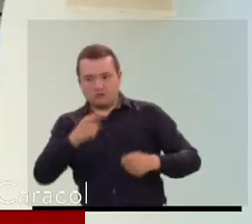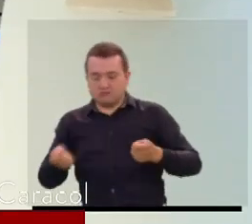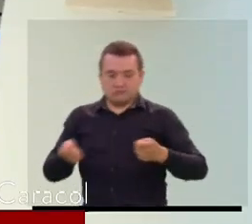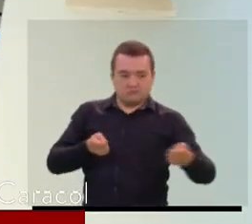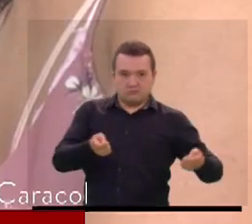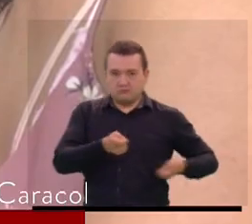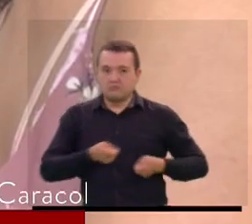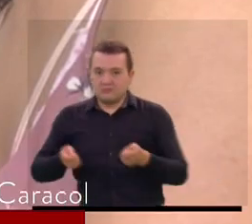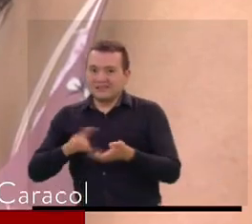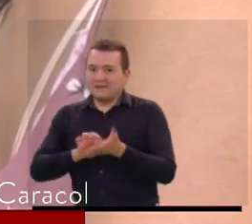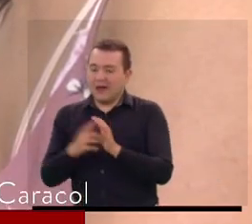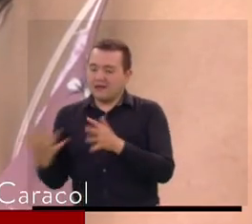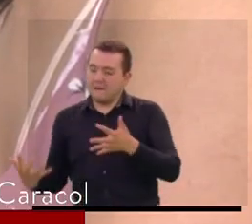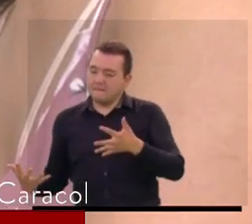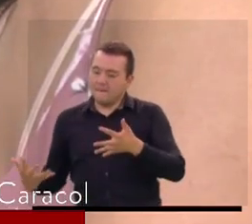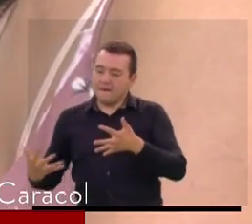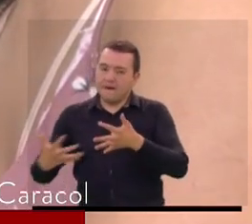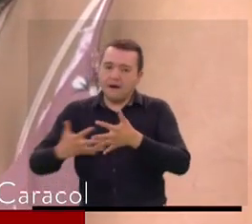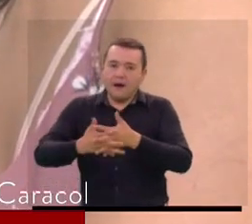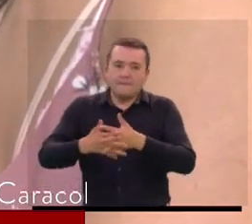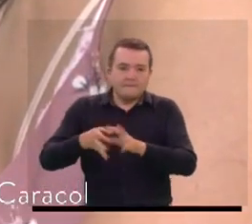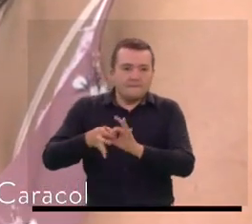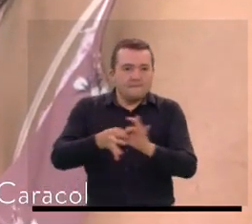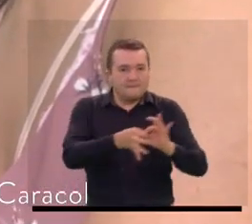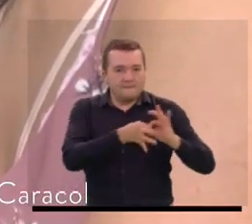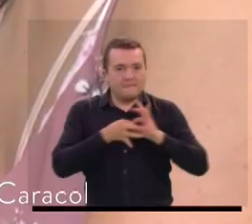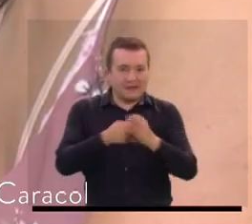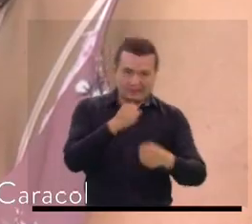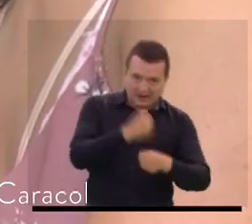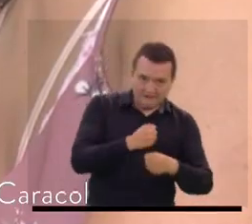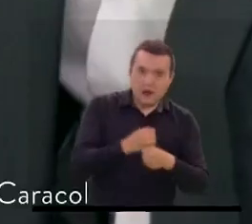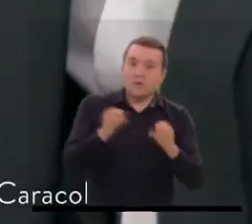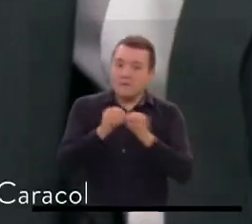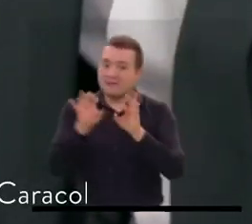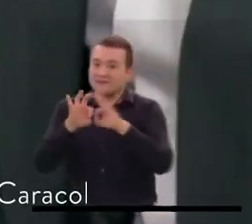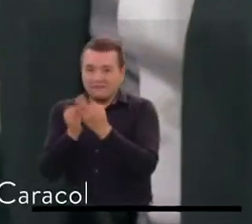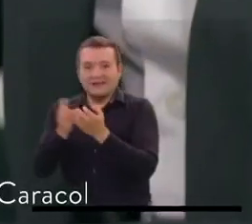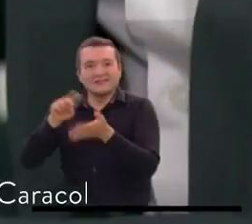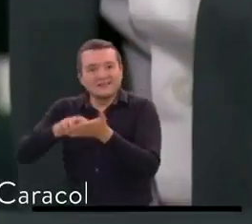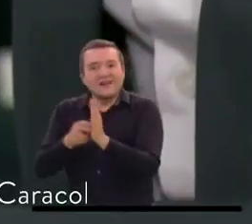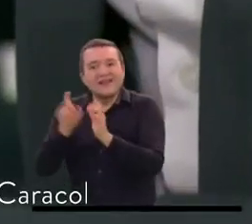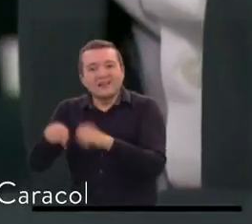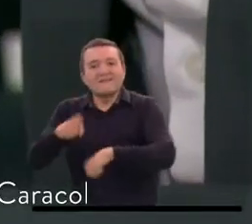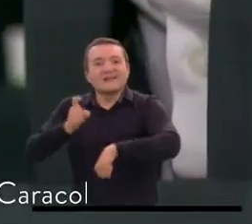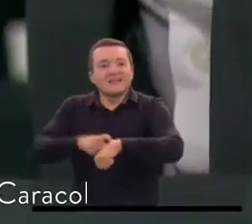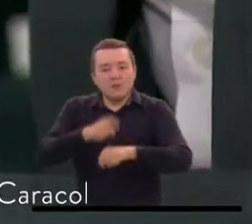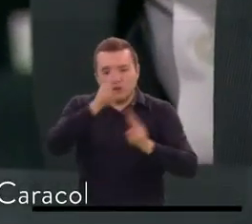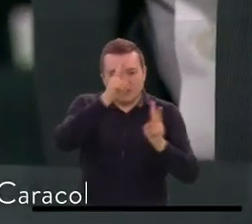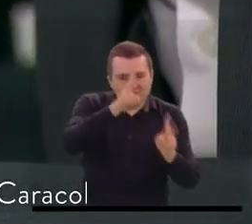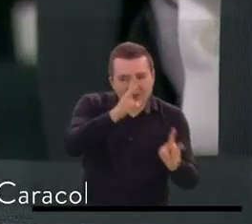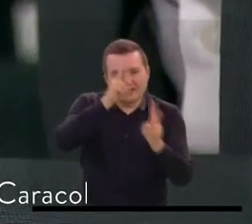debe armonizarse la vida laboral con la familiar y personal, respetando los tiempos de cada actividad en casa.